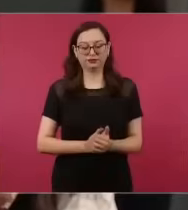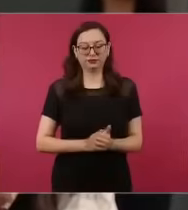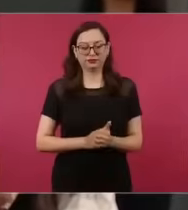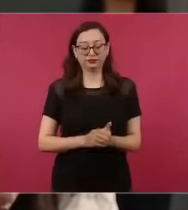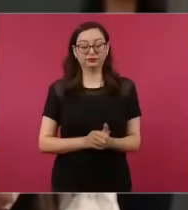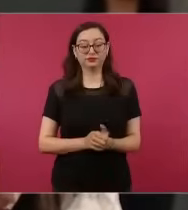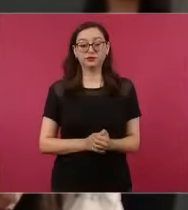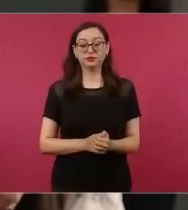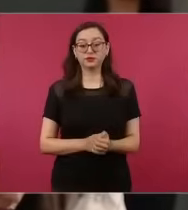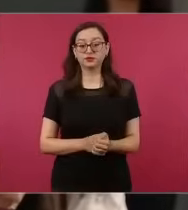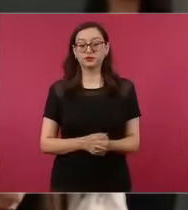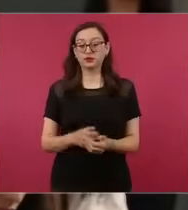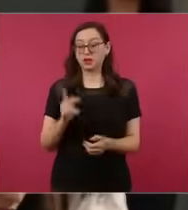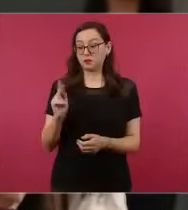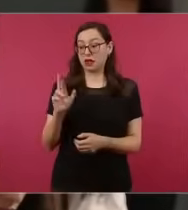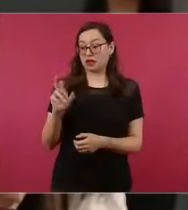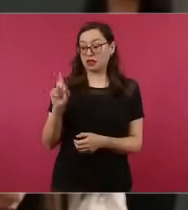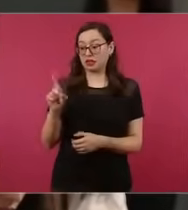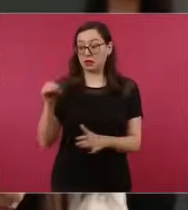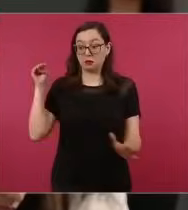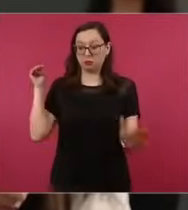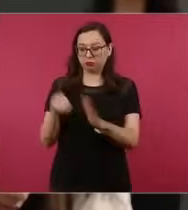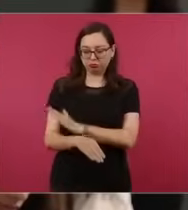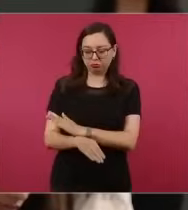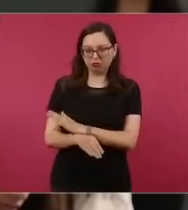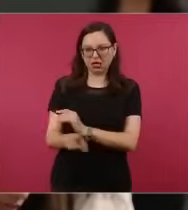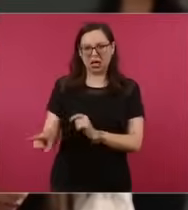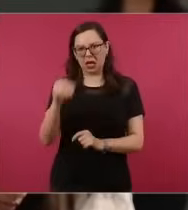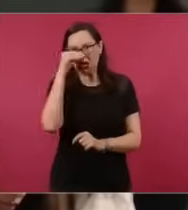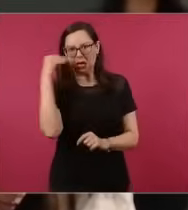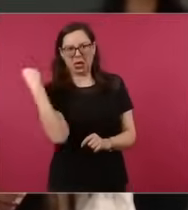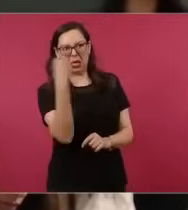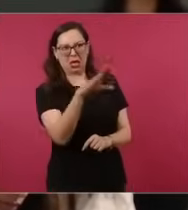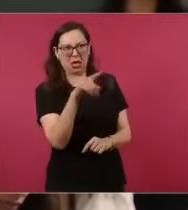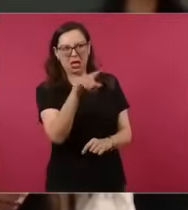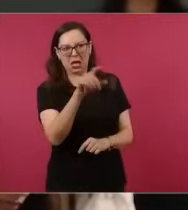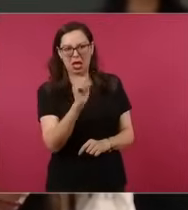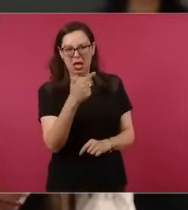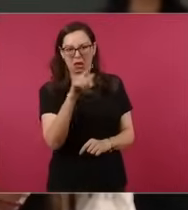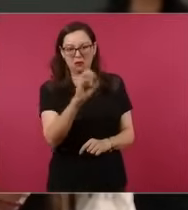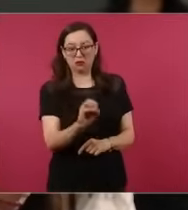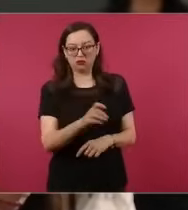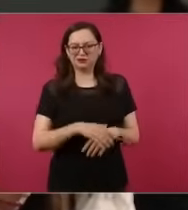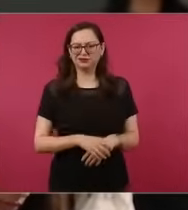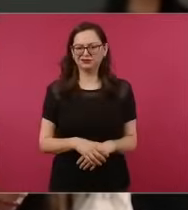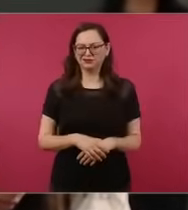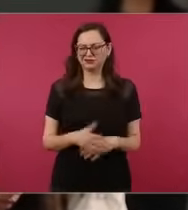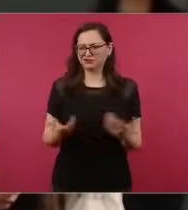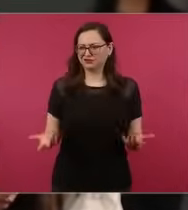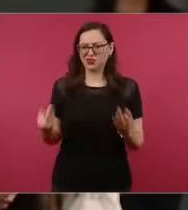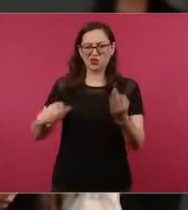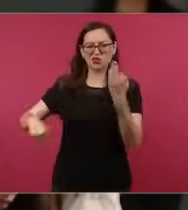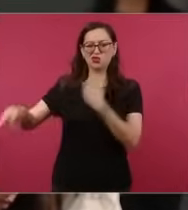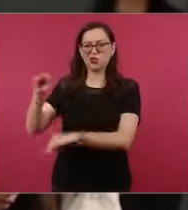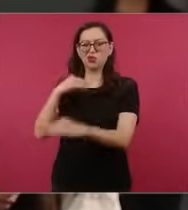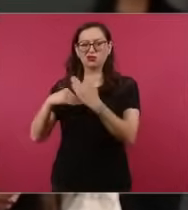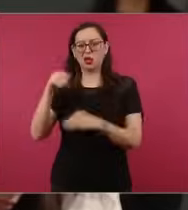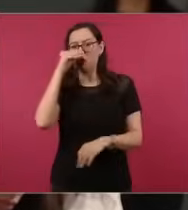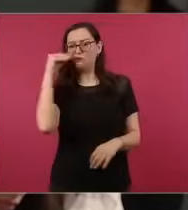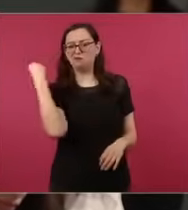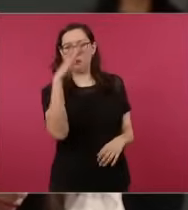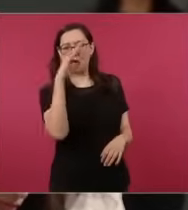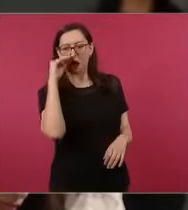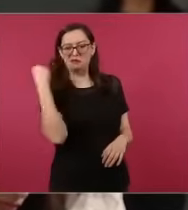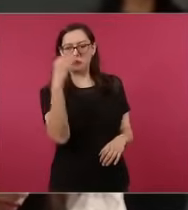¿Qué llamado haría para que después de esto de todo es culpa de López Obrador no se vaya a convertir una campaña con